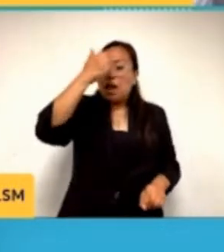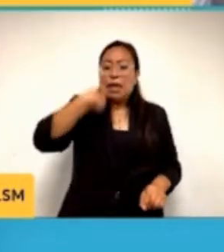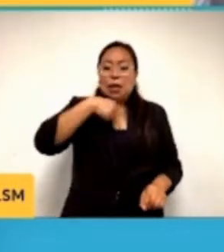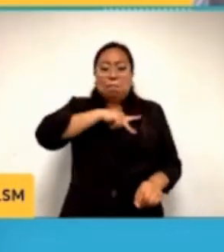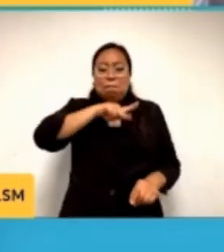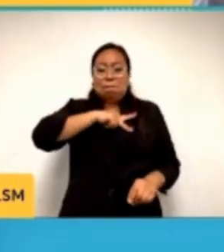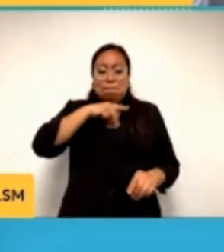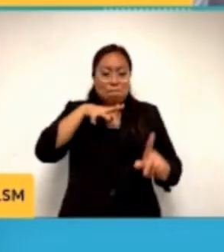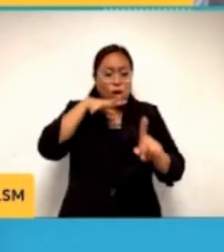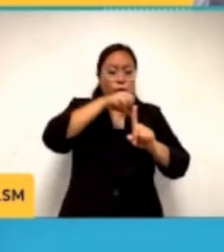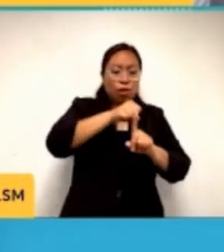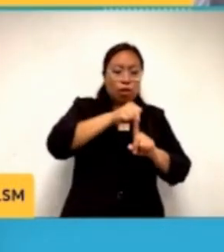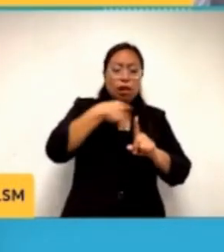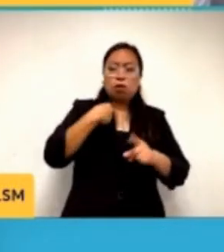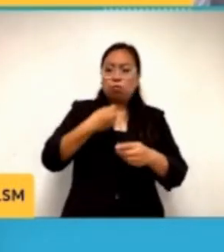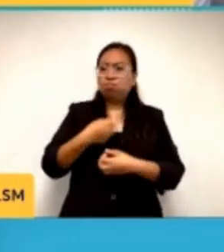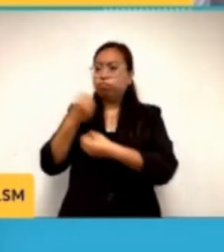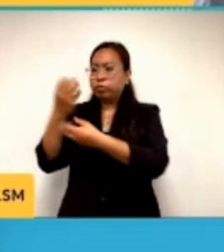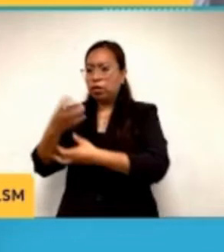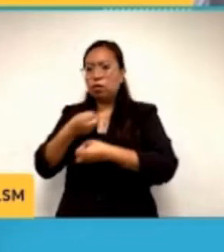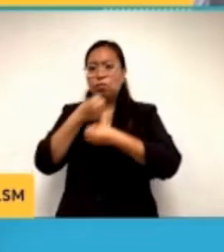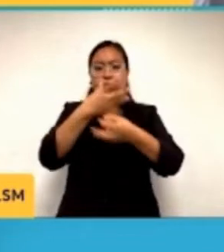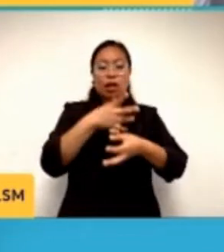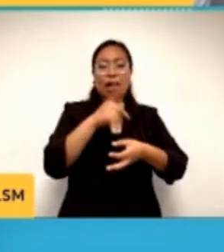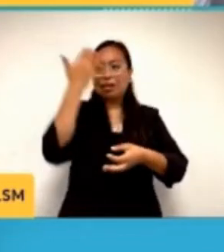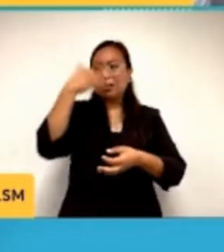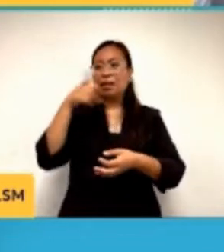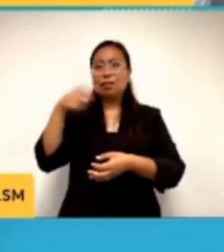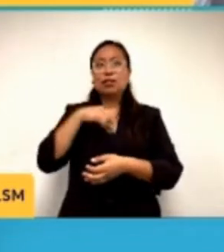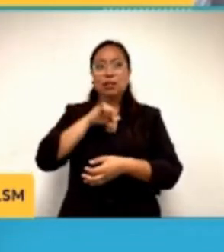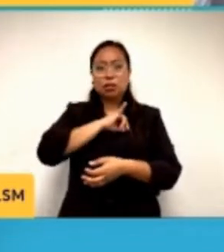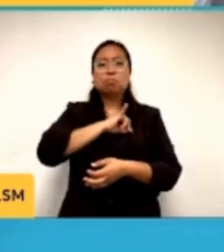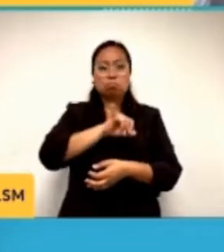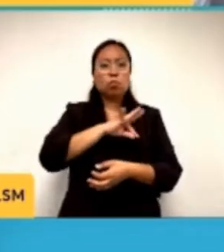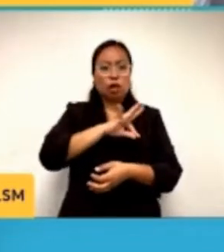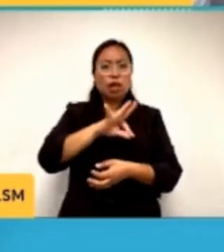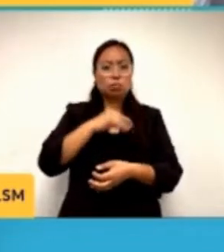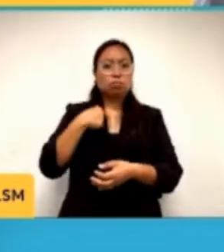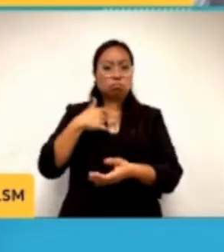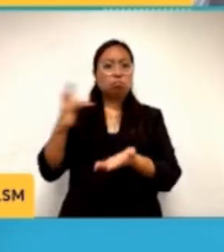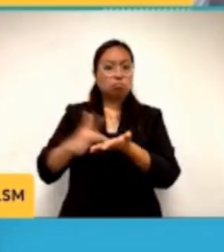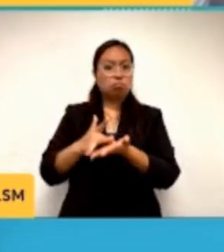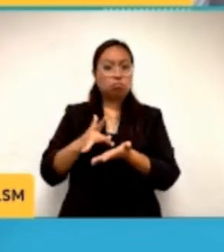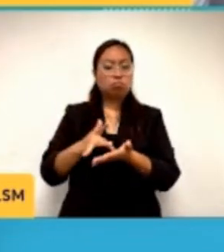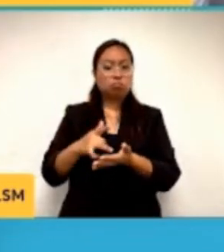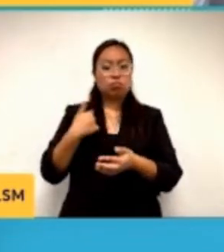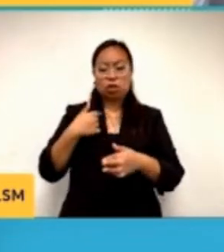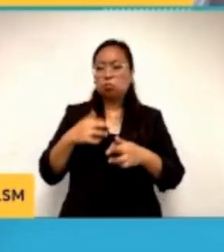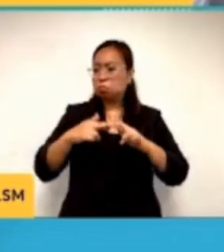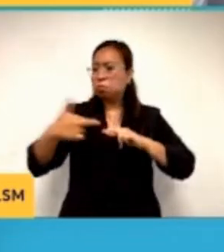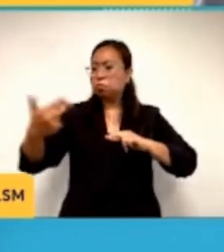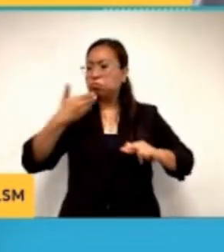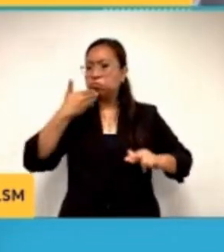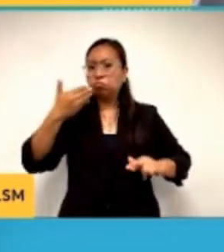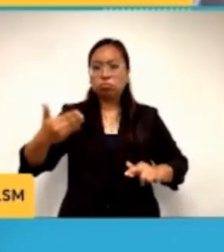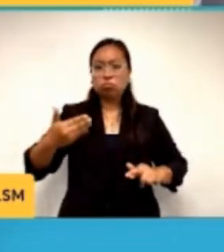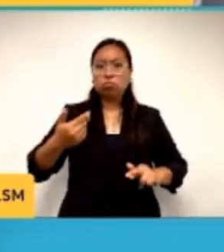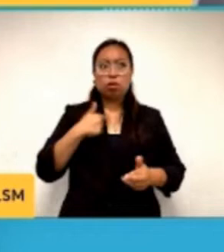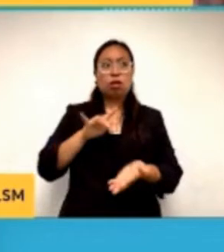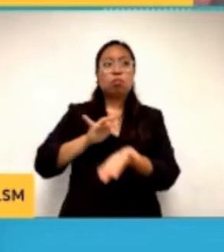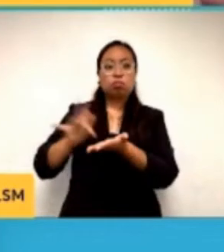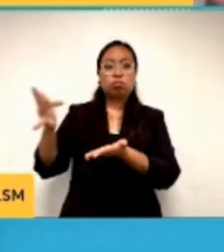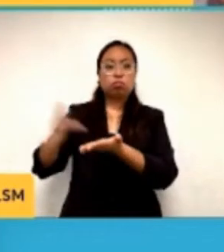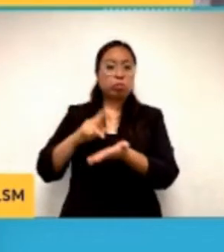propósito, que conocen lo que hago, que tengo una buena relación con ellas y con ellos y les estoy generando